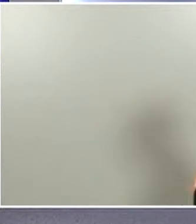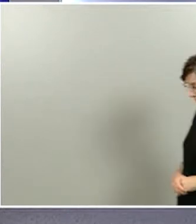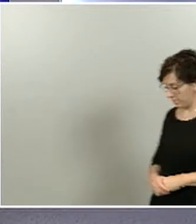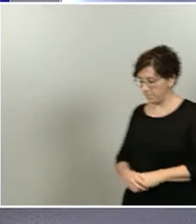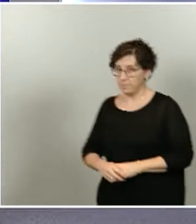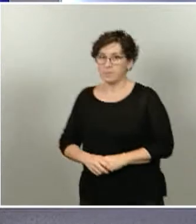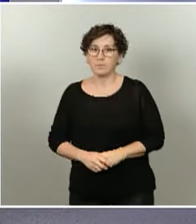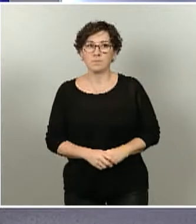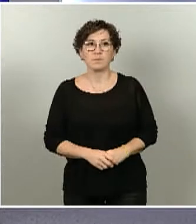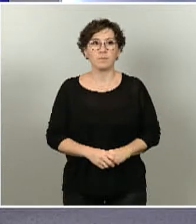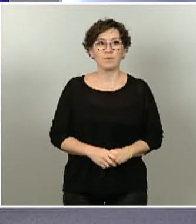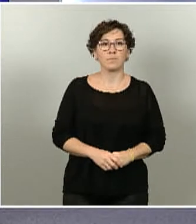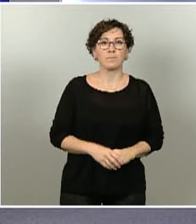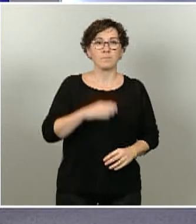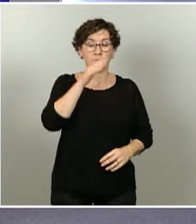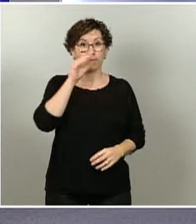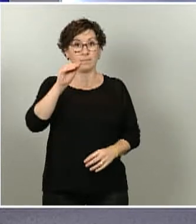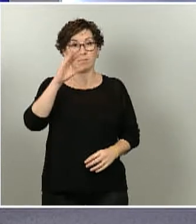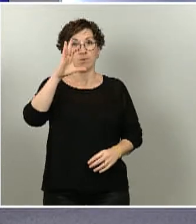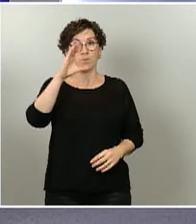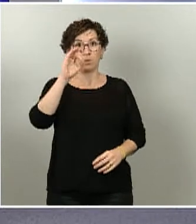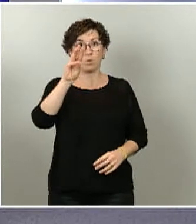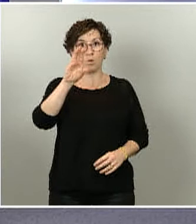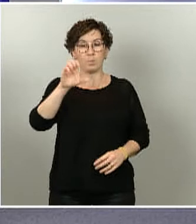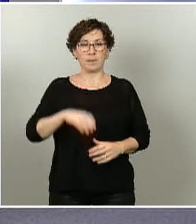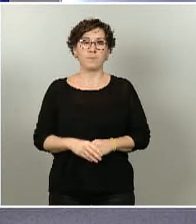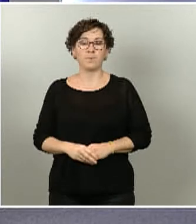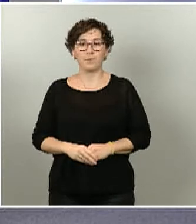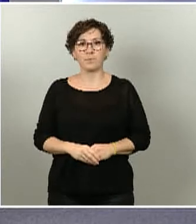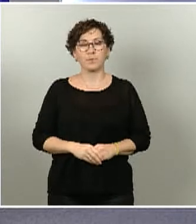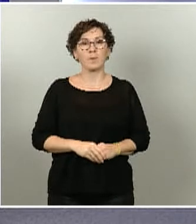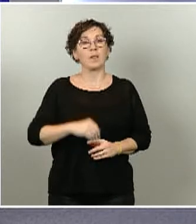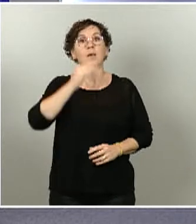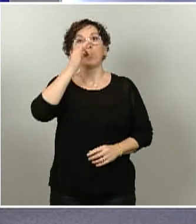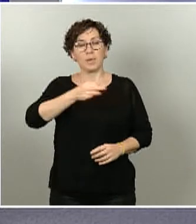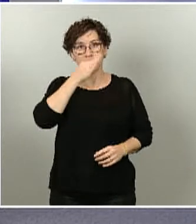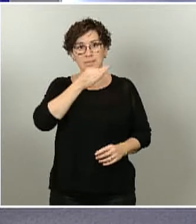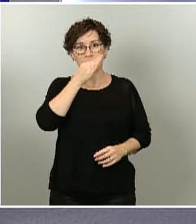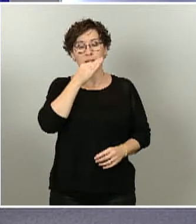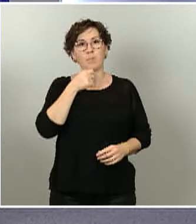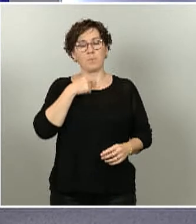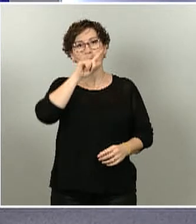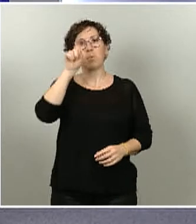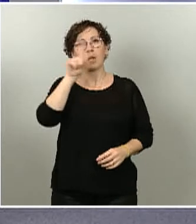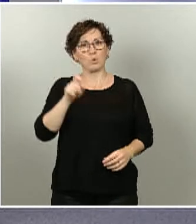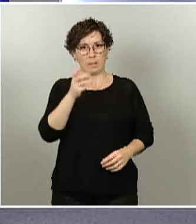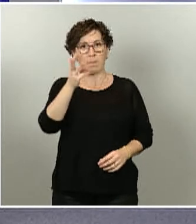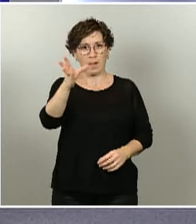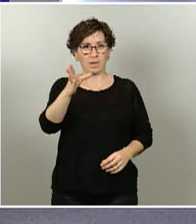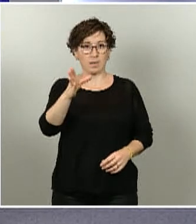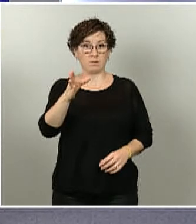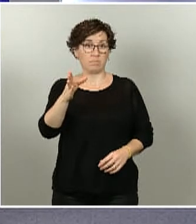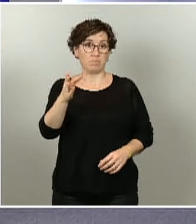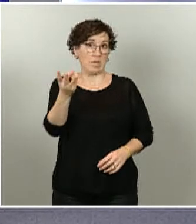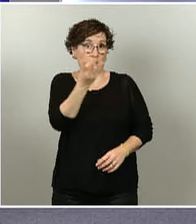Adelante. ¿Qué tal? Joaquín Bizmanos, de la cadena COPE. Buenas tardes. Varias preguntas para todos los ministros. En